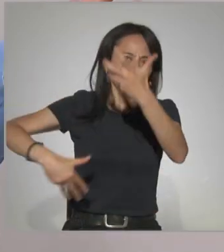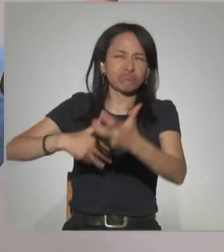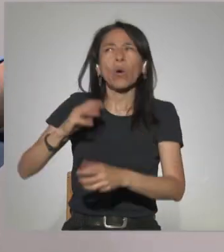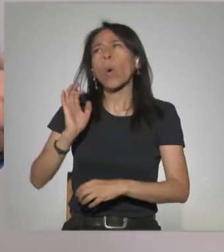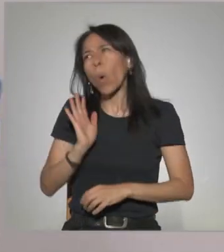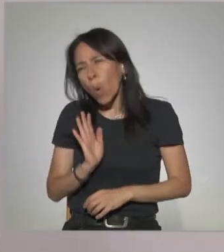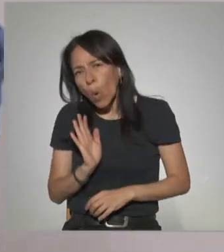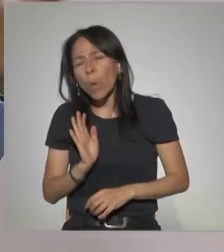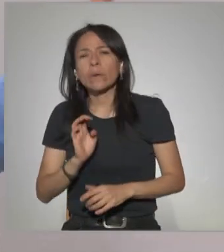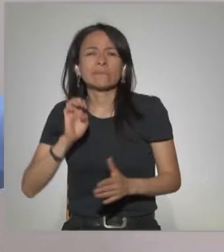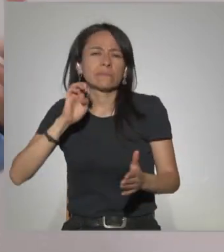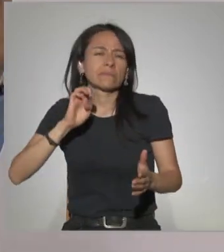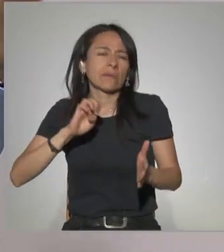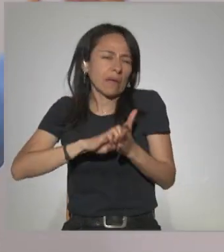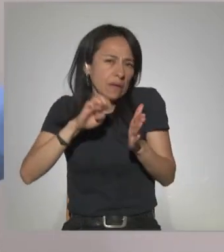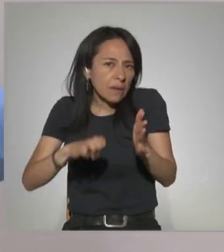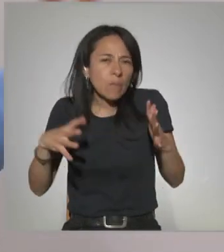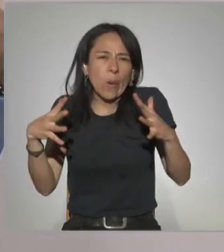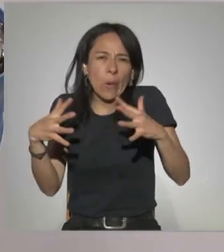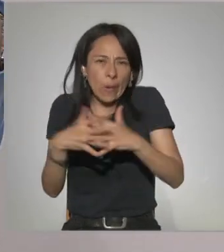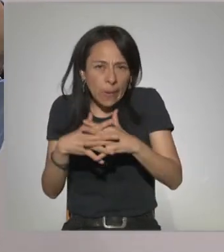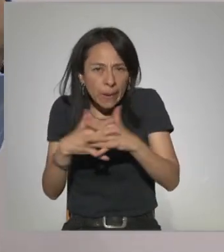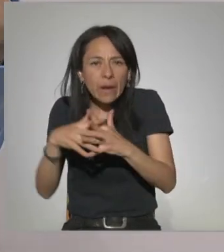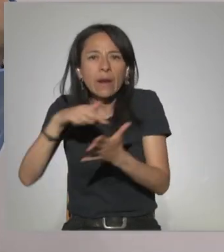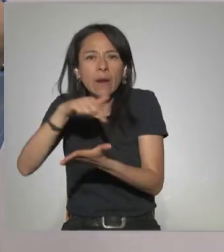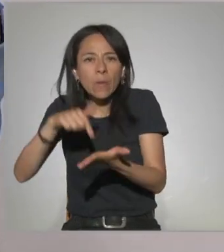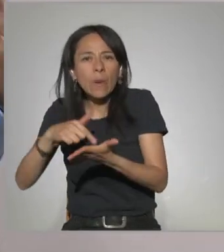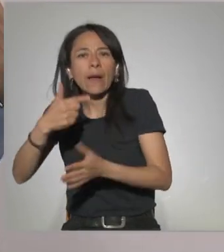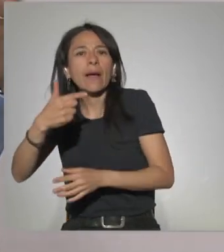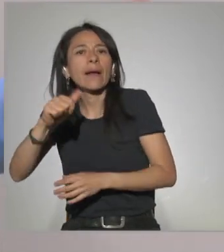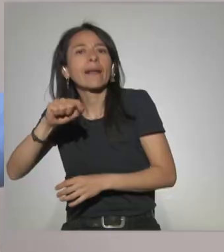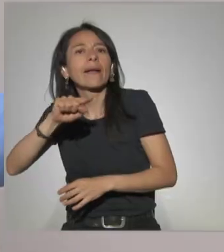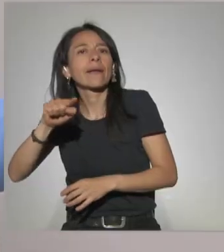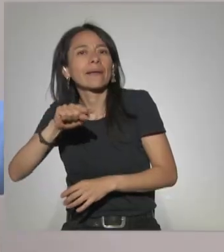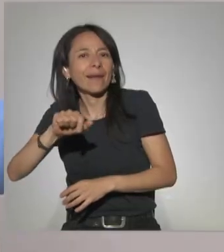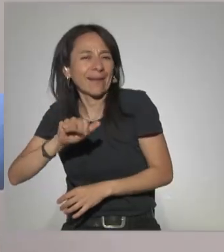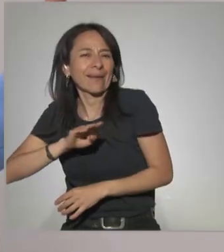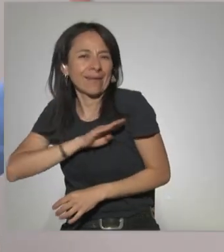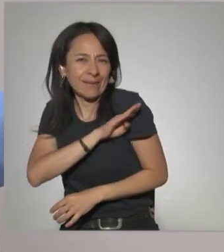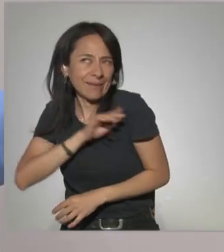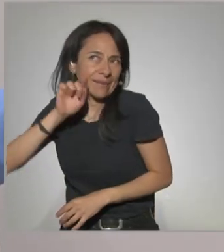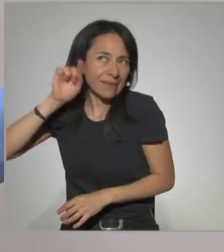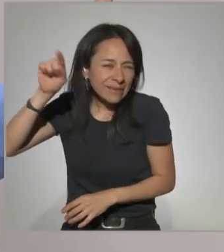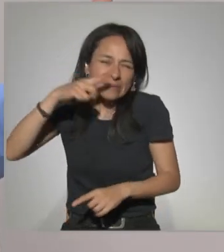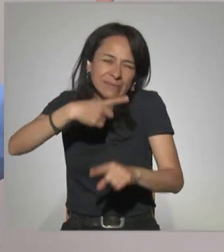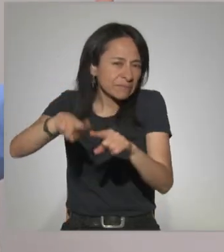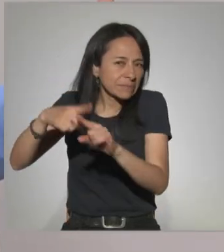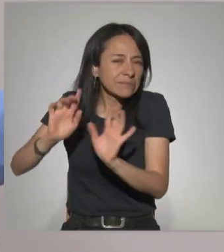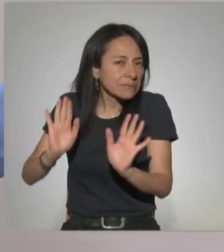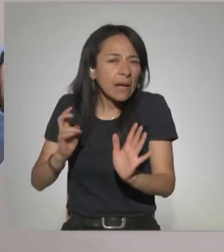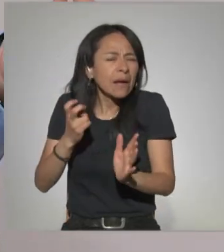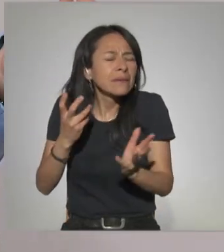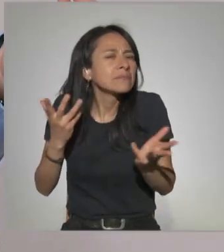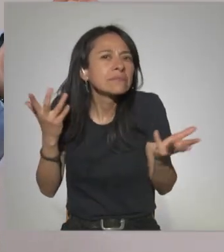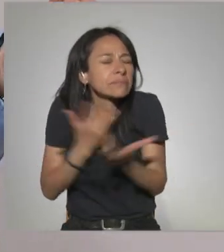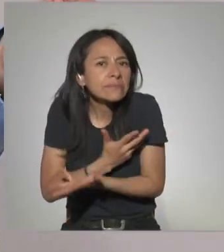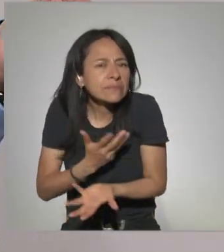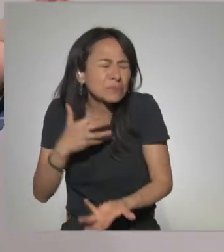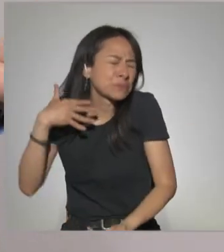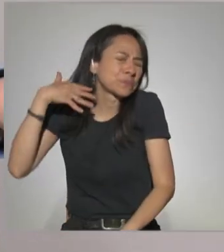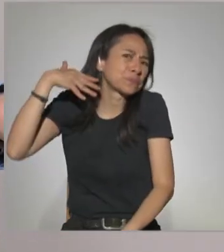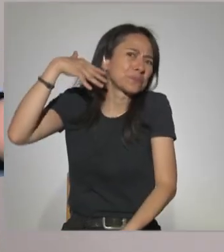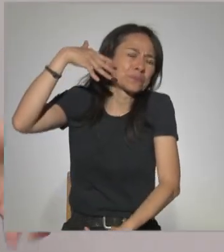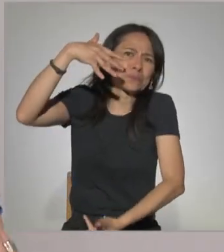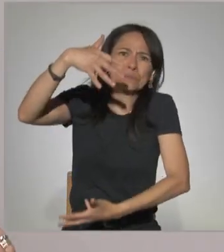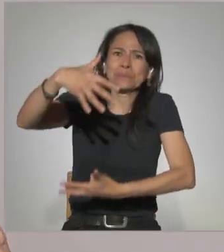guerra que estamos viviendo en Gaza y etcétera. O sea, ¿cómo enfrentar esas cosas si realmente es algo que está siendo